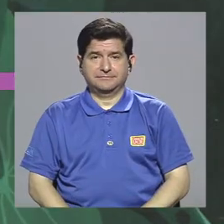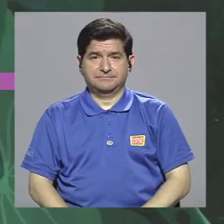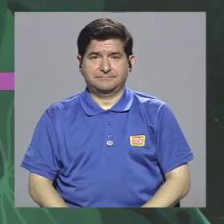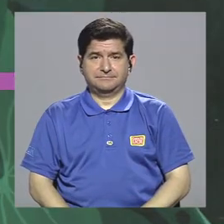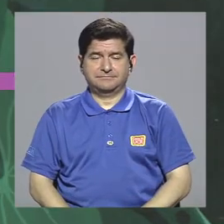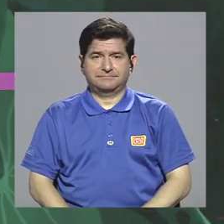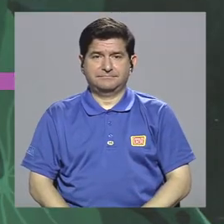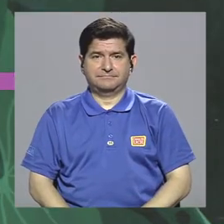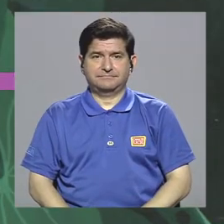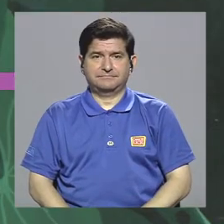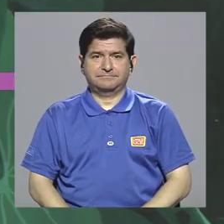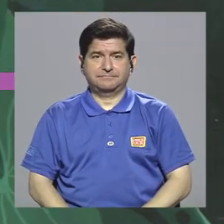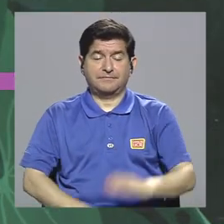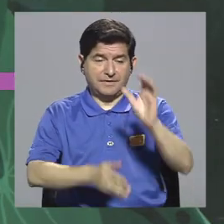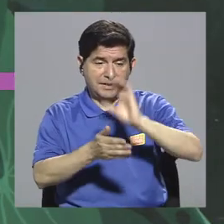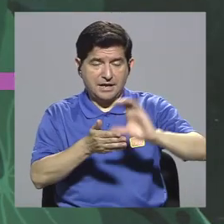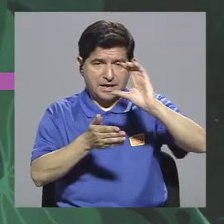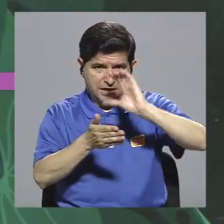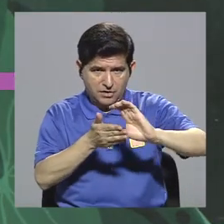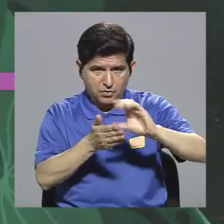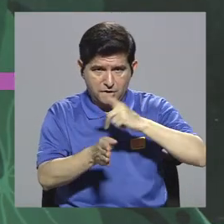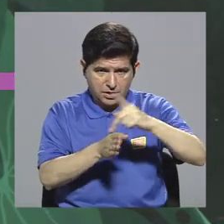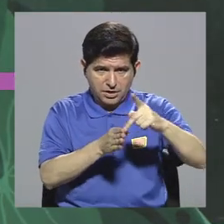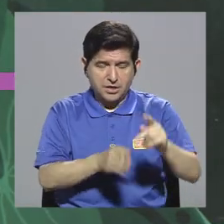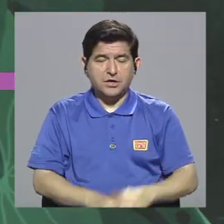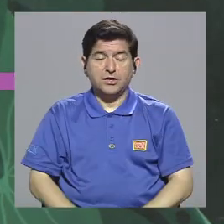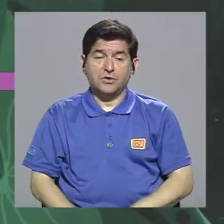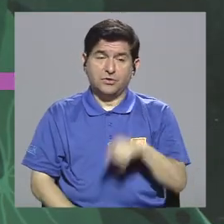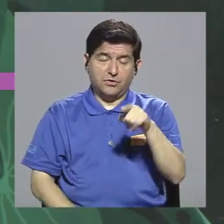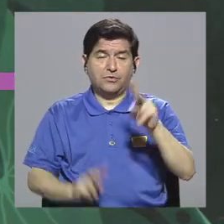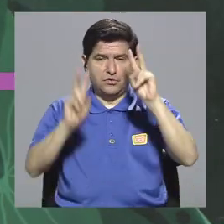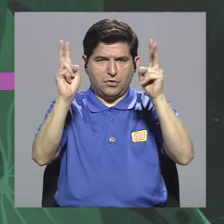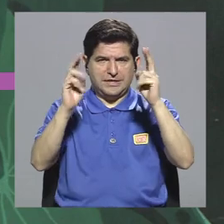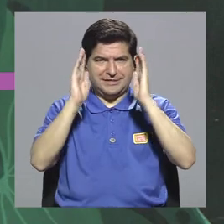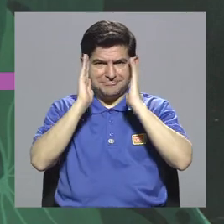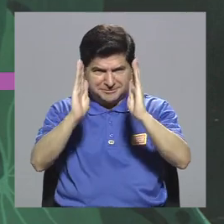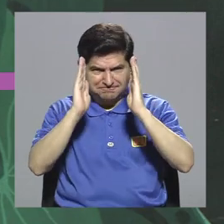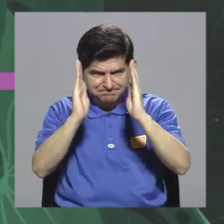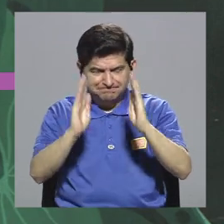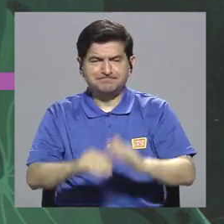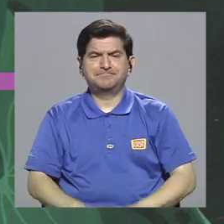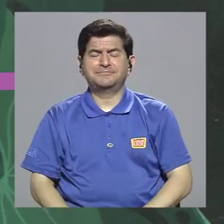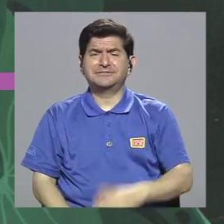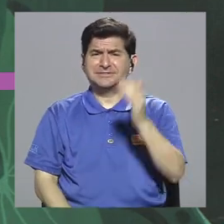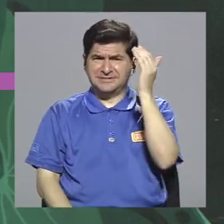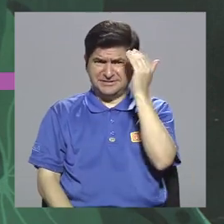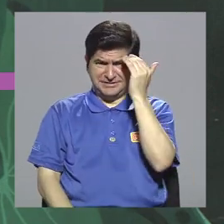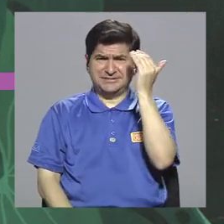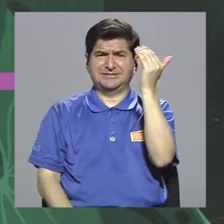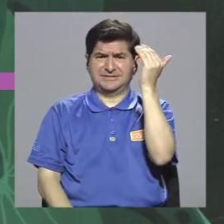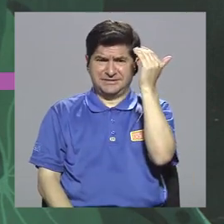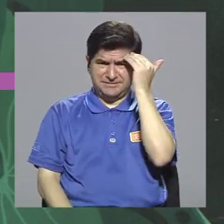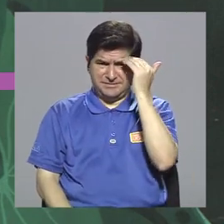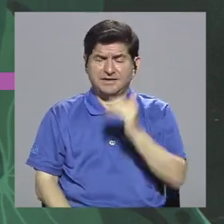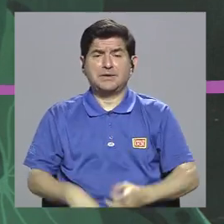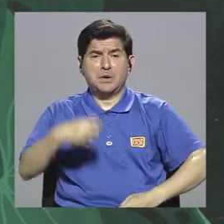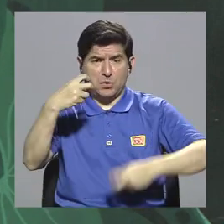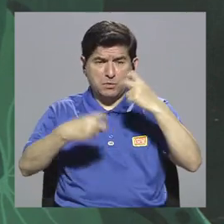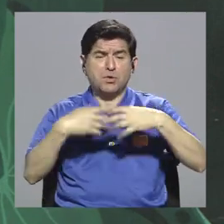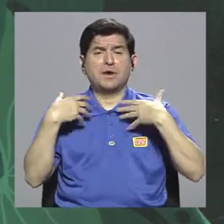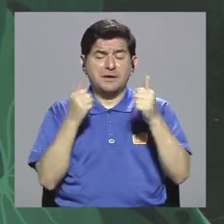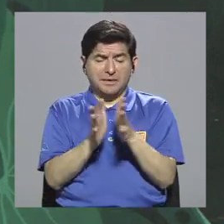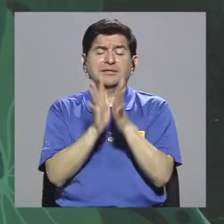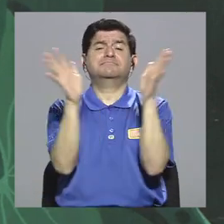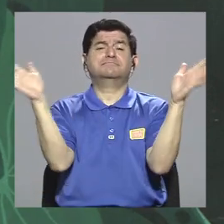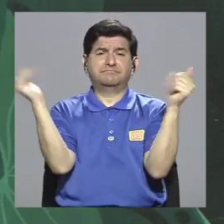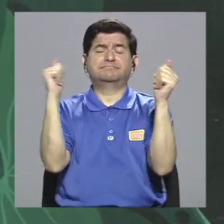bueno, ha decidido ponerse la camiseta con este tema porque reconocemos que es un problema de salud